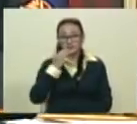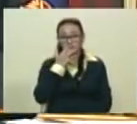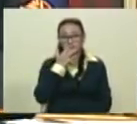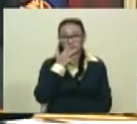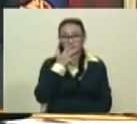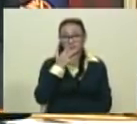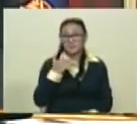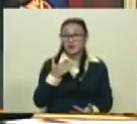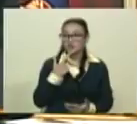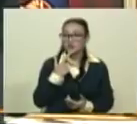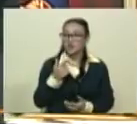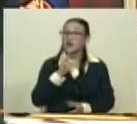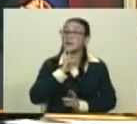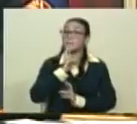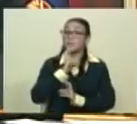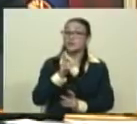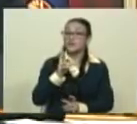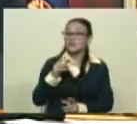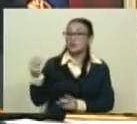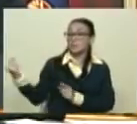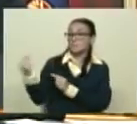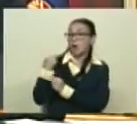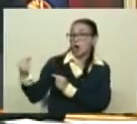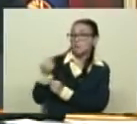yo digo algo es respondiendo ofensas,